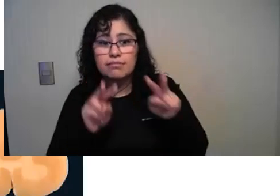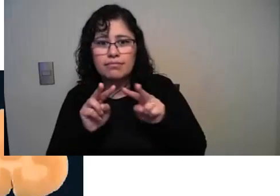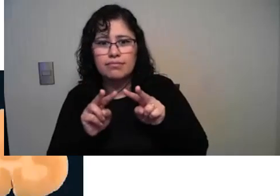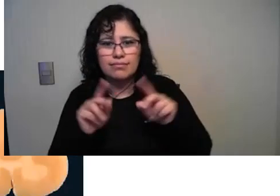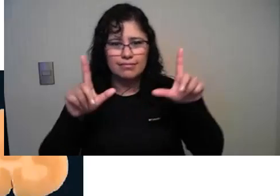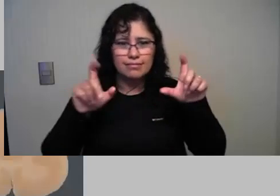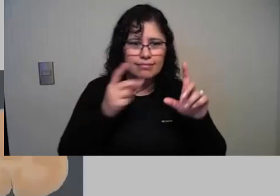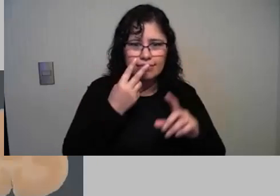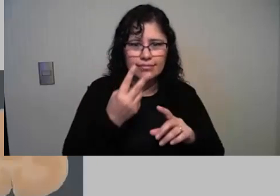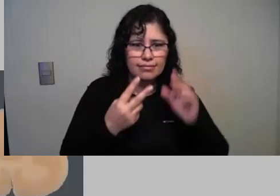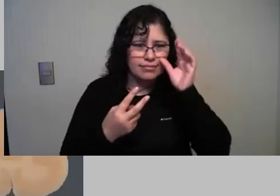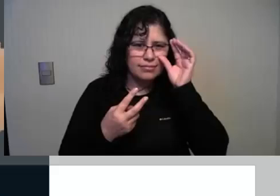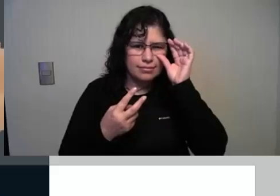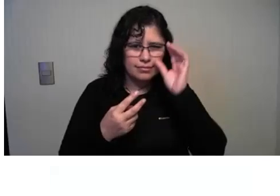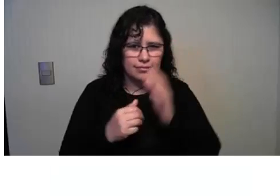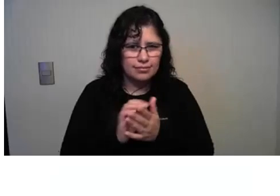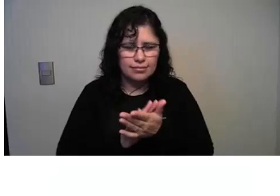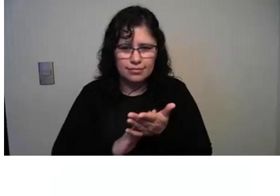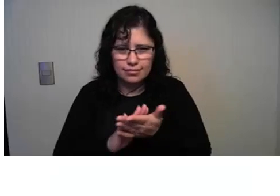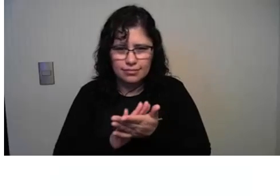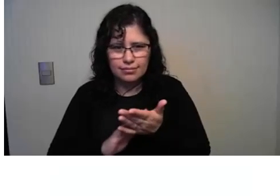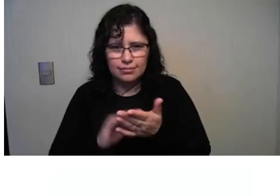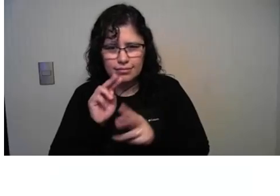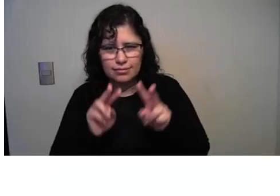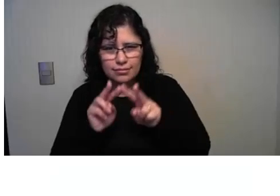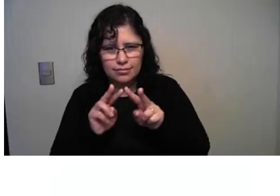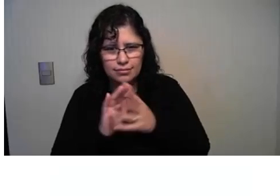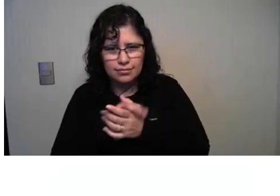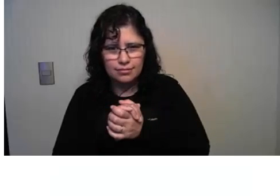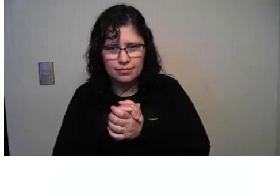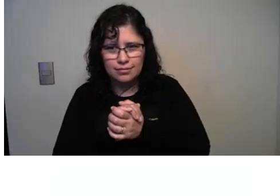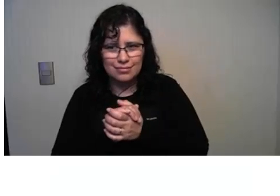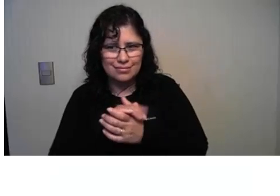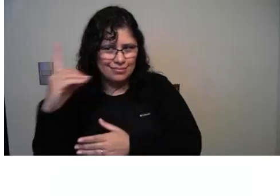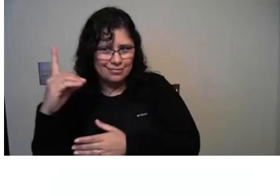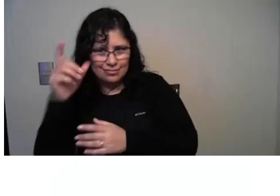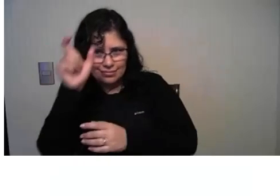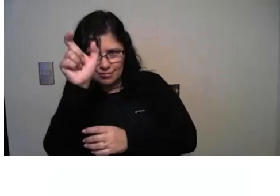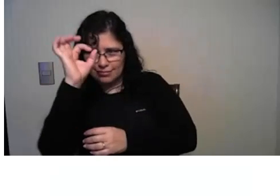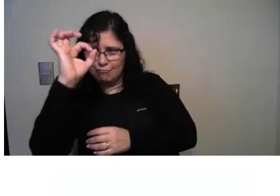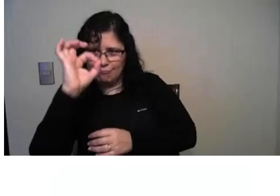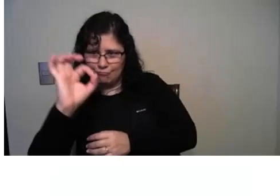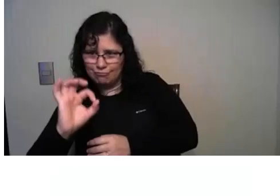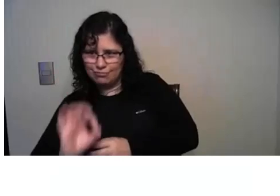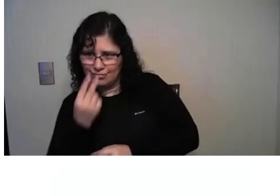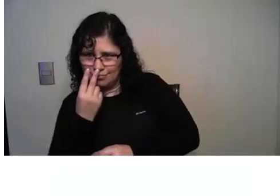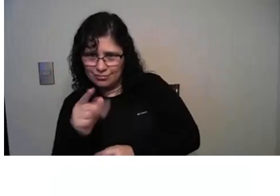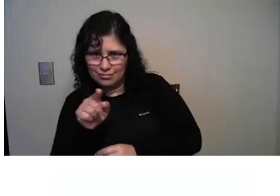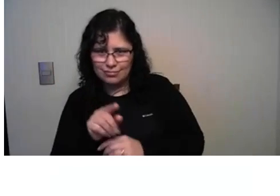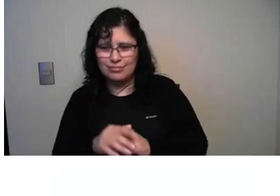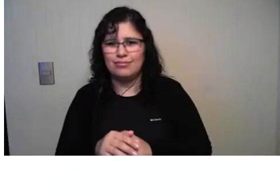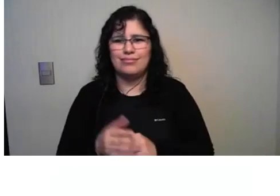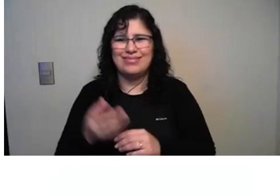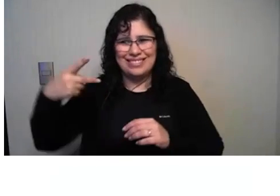ahora de la derecha, digamos, de la pantalla, observamos